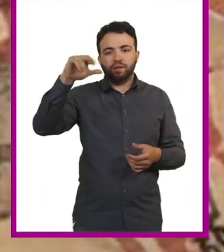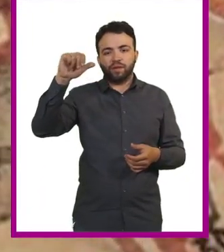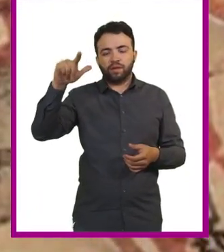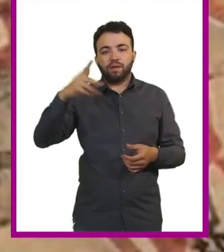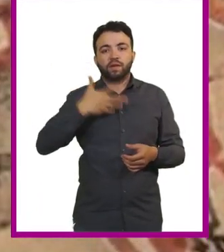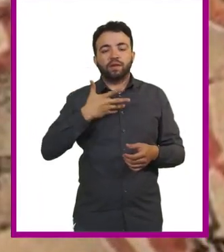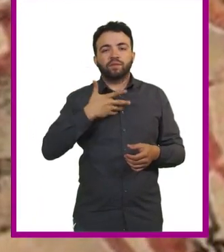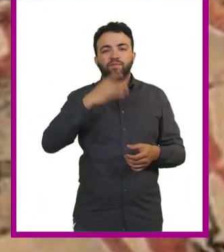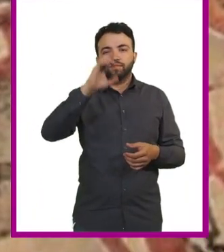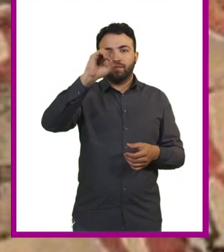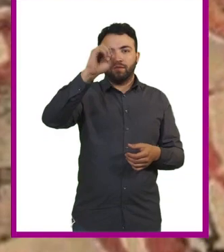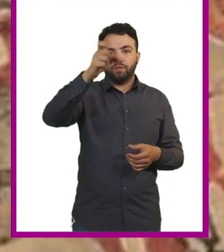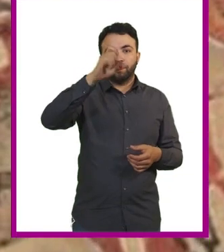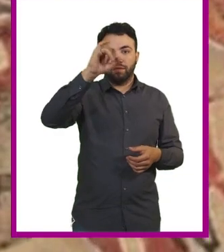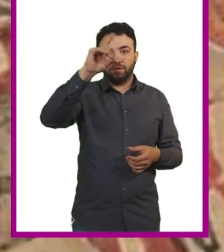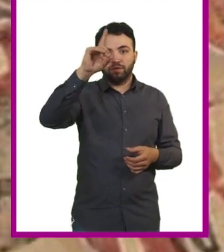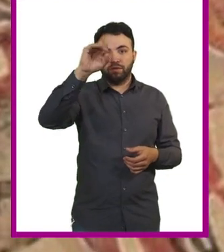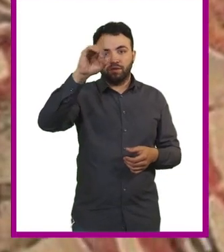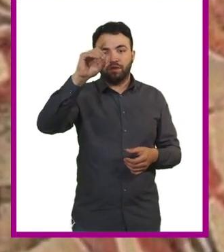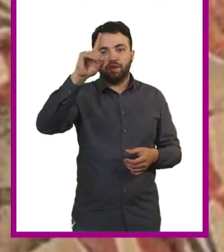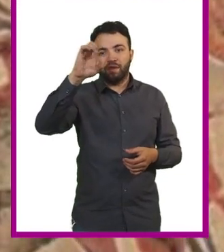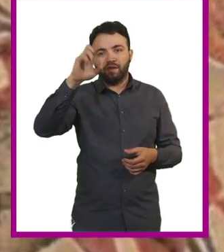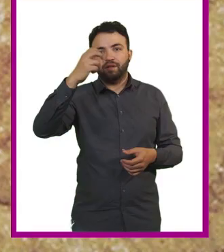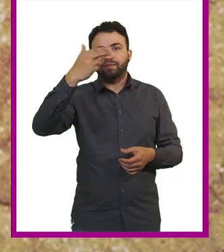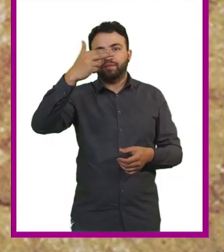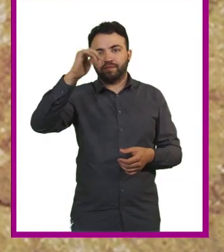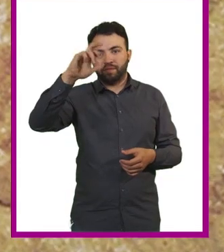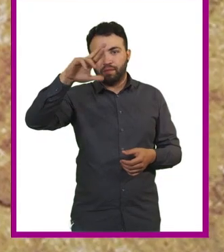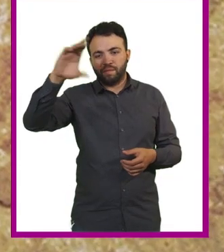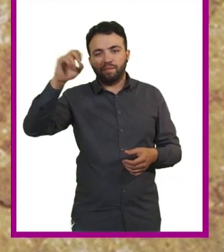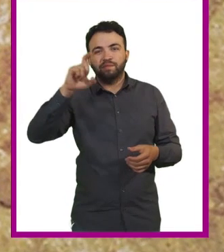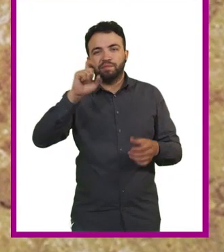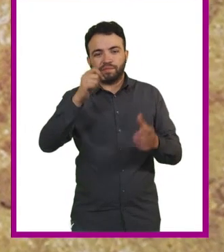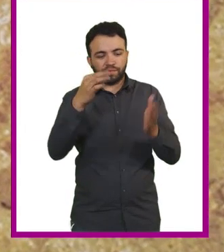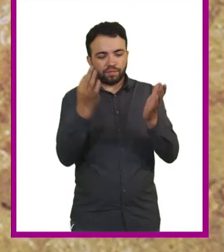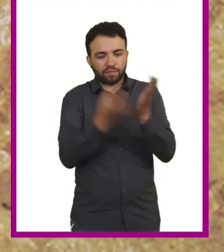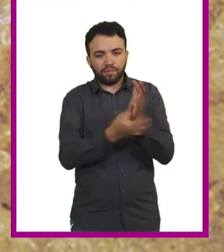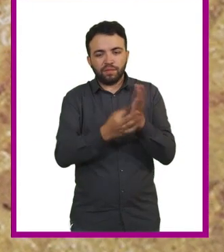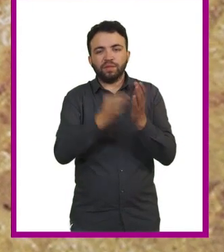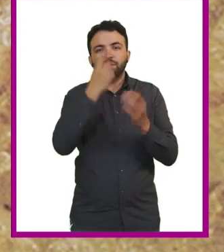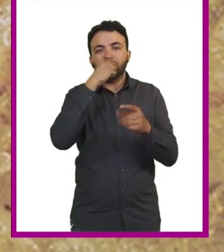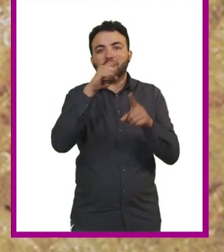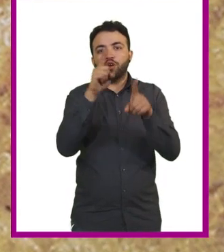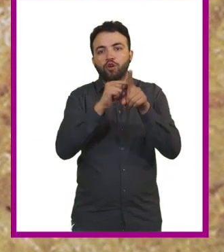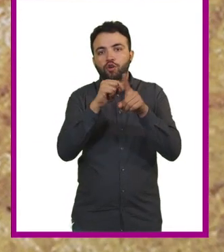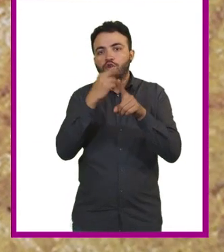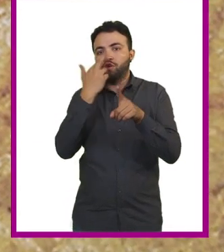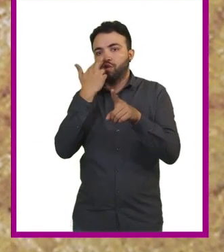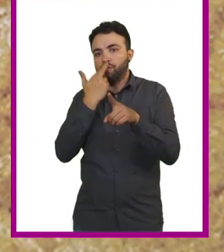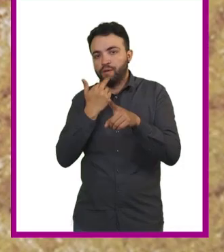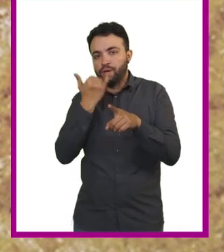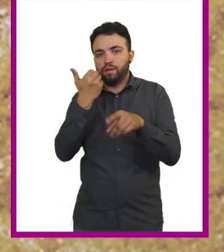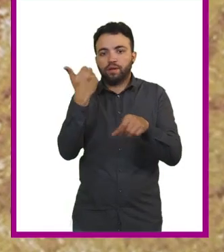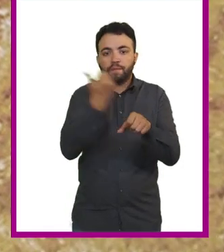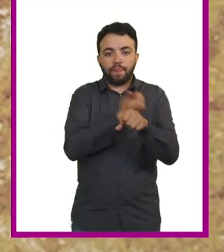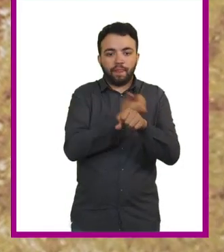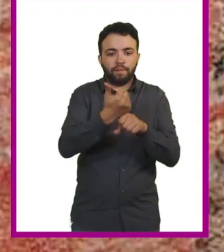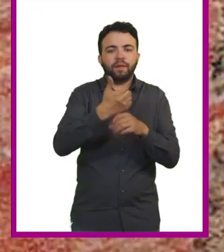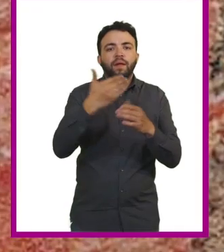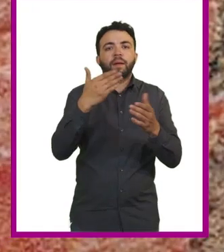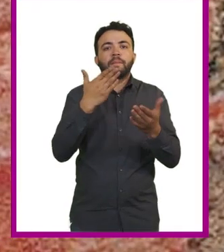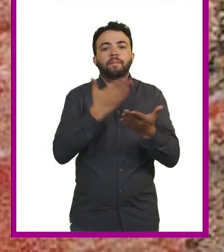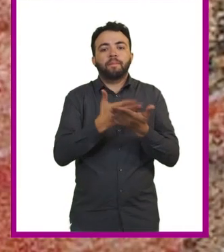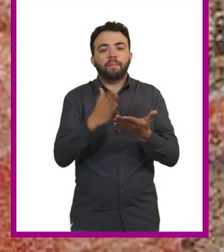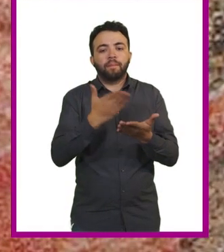hierro, que son para el color rojo, para el color amarillo. Y para el blanco tenemos el